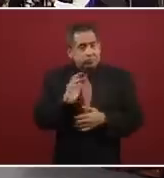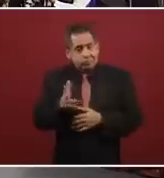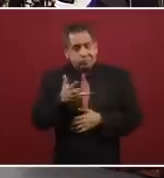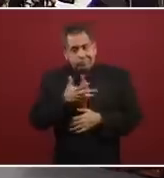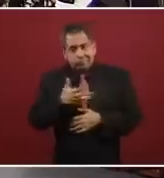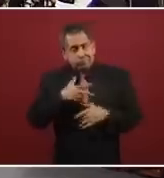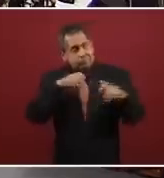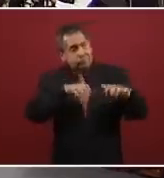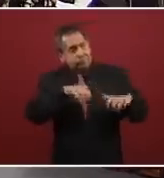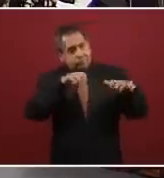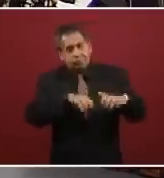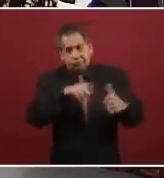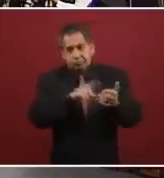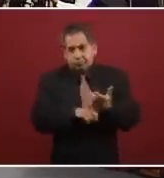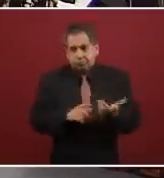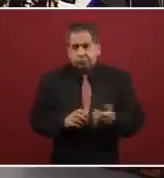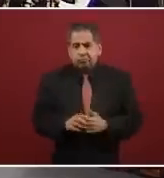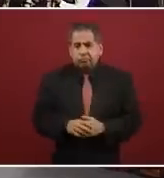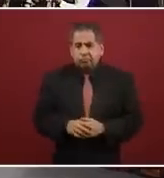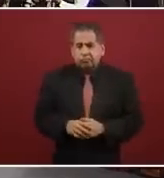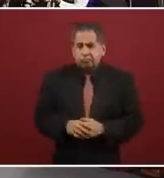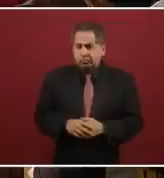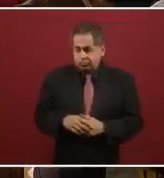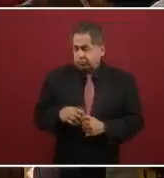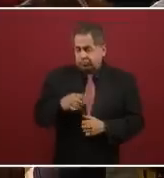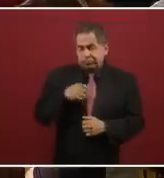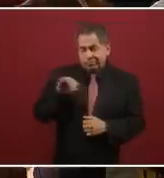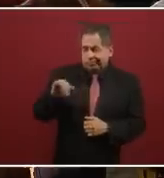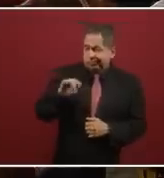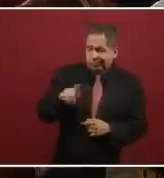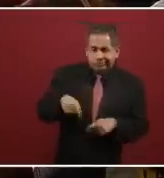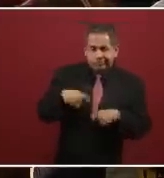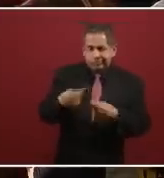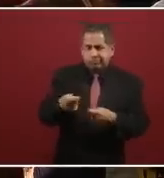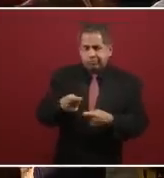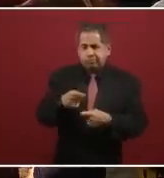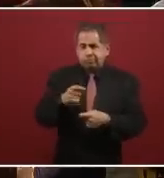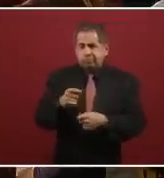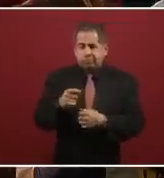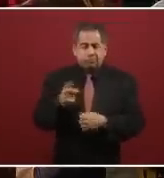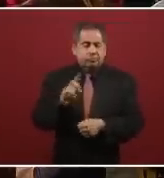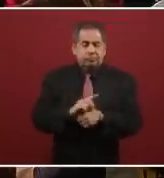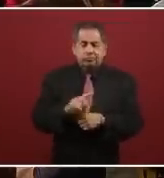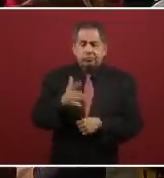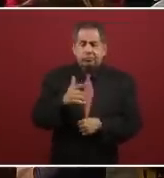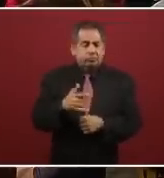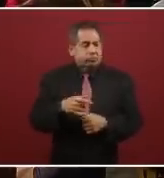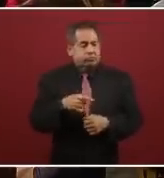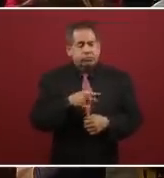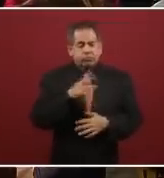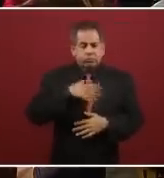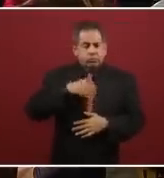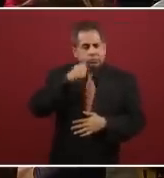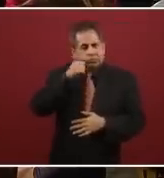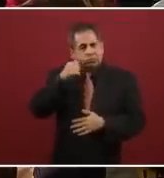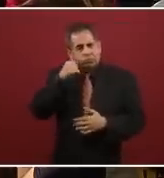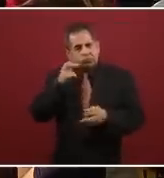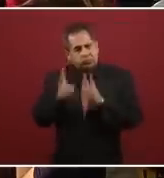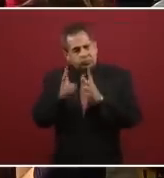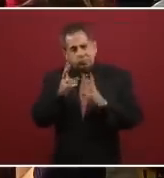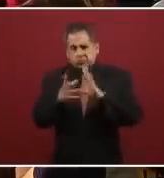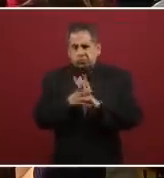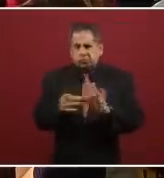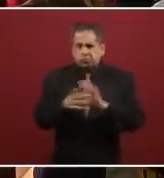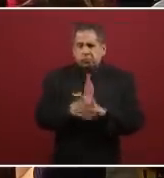montaña, ya está lloviendo. Sí, pero se va a terminar de entregar. Ayer hablé yo de que era